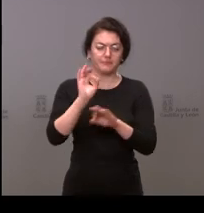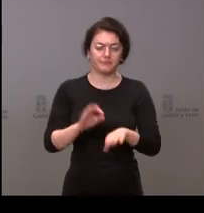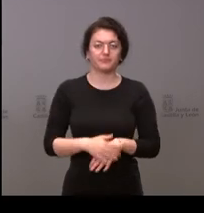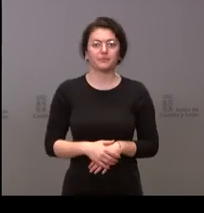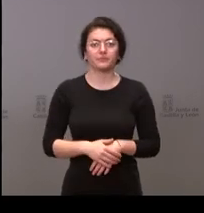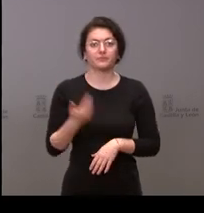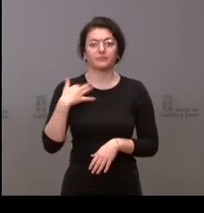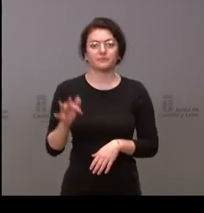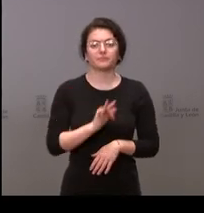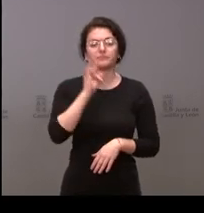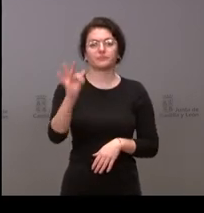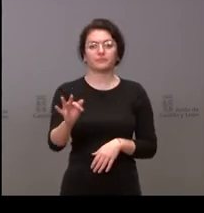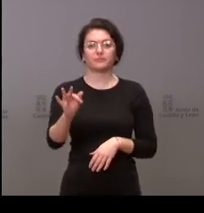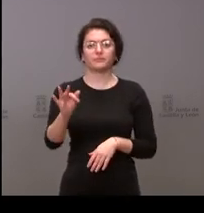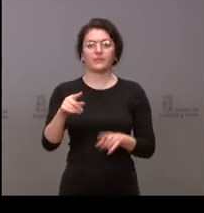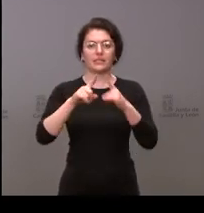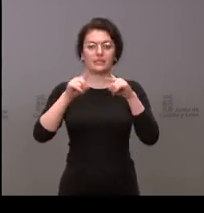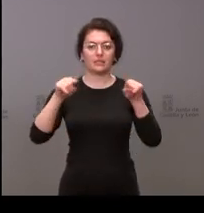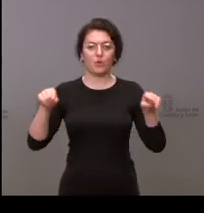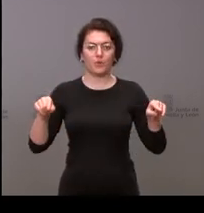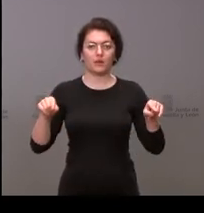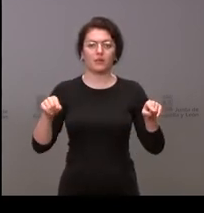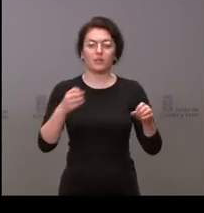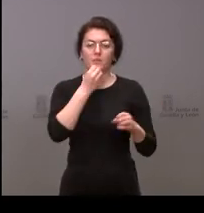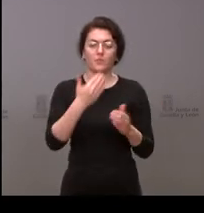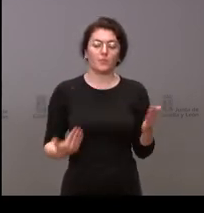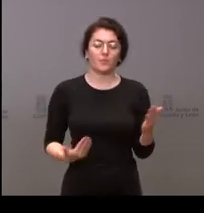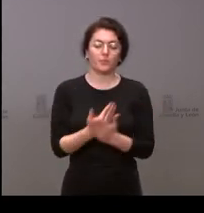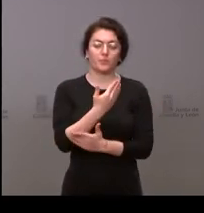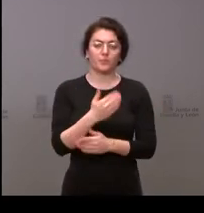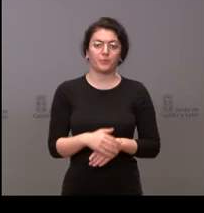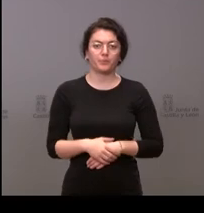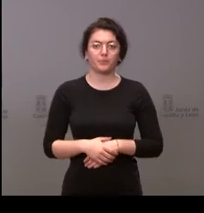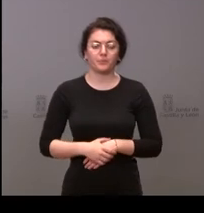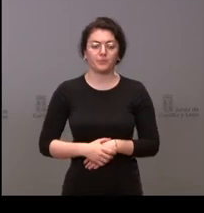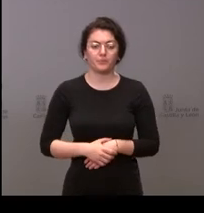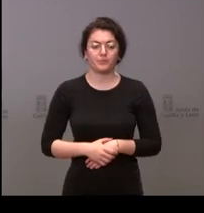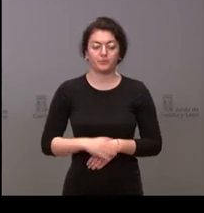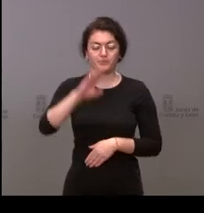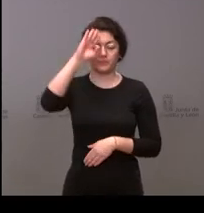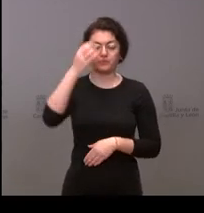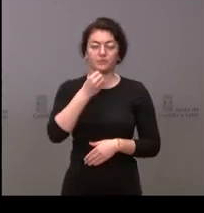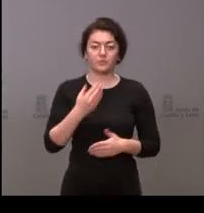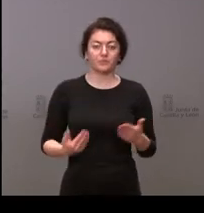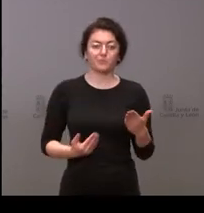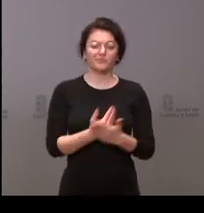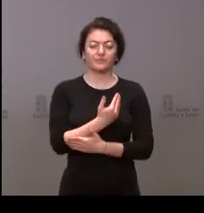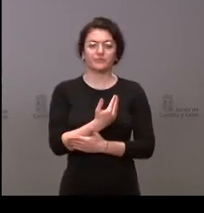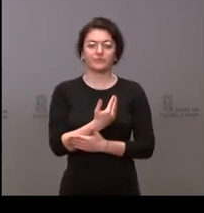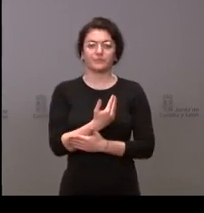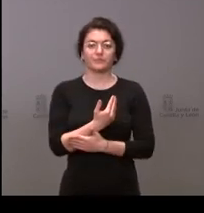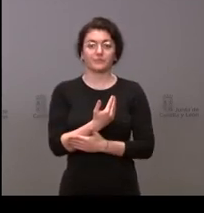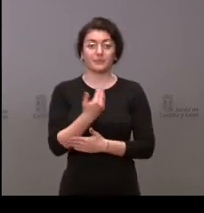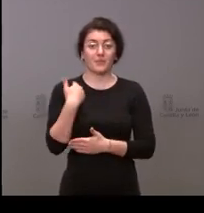de begoña rincón de segovia audaz buenos días begoña los días a todos se ha adelantado mi